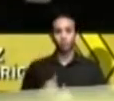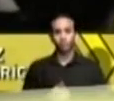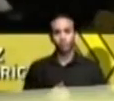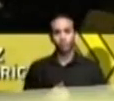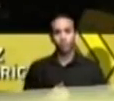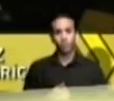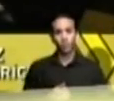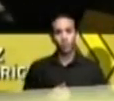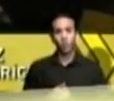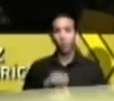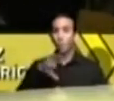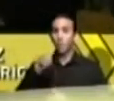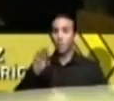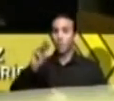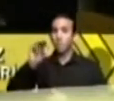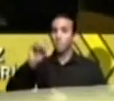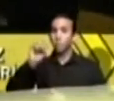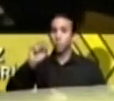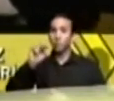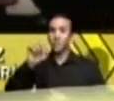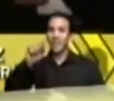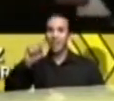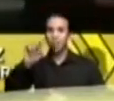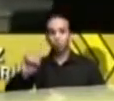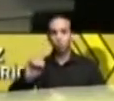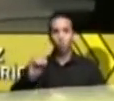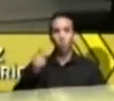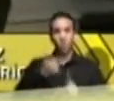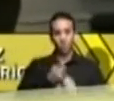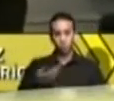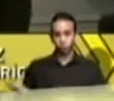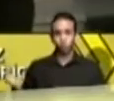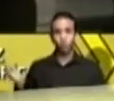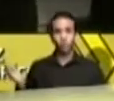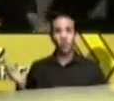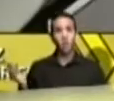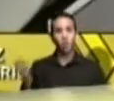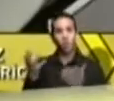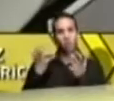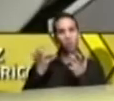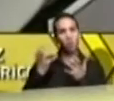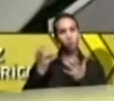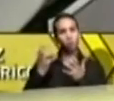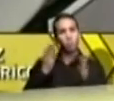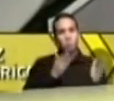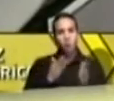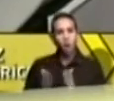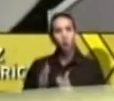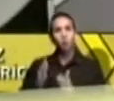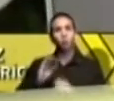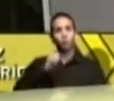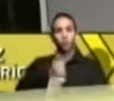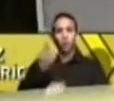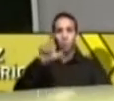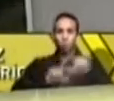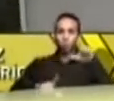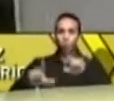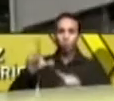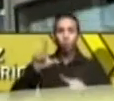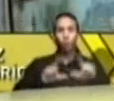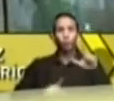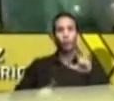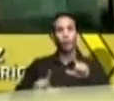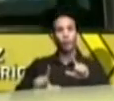Desarrollo y Comercio, José Pérez Riera, los planes de la empresa Monsanto van dirigidos a establecer un laboratorio de investigación bioagrícola en